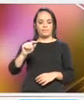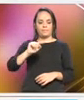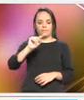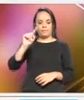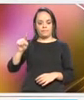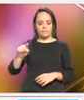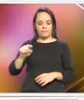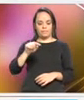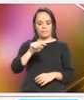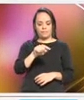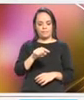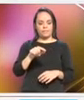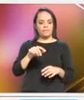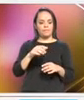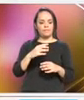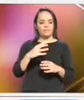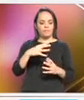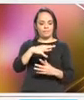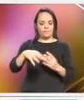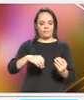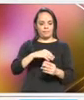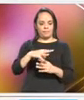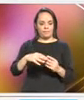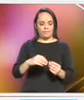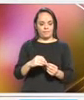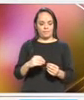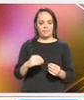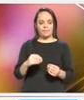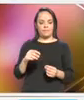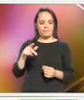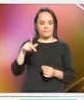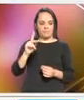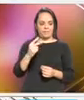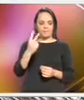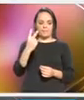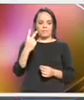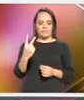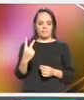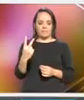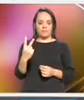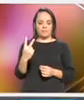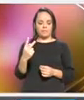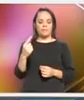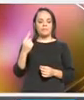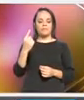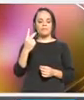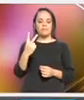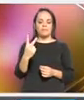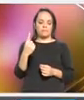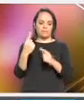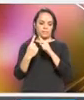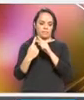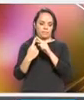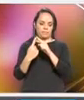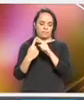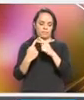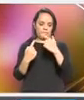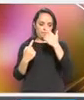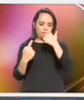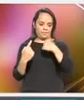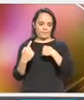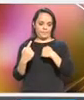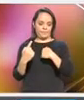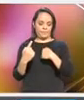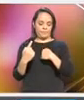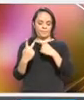socialmente. Si Sí. solo haces 2, eliminamos la de en medio y Ya. solamente es cómo te presentas en tu parte autoestima y en tu